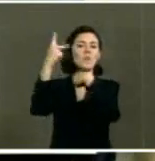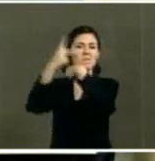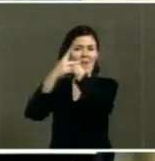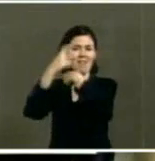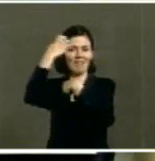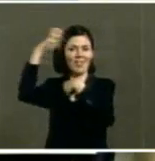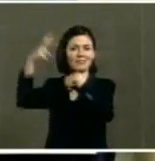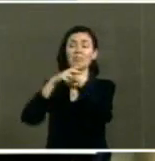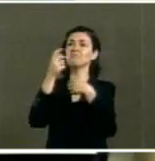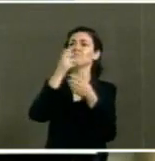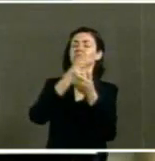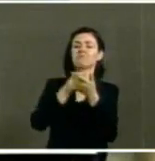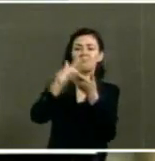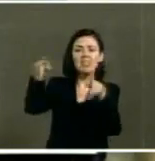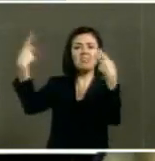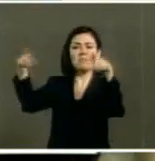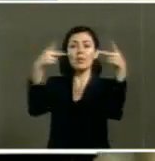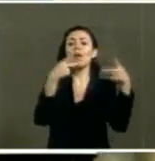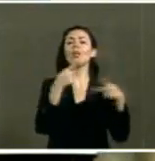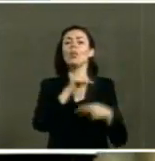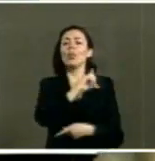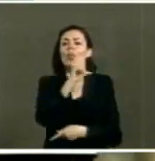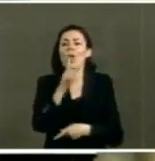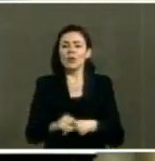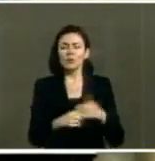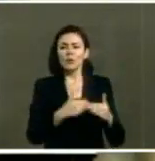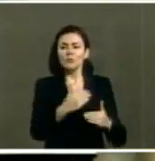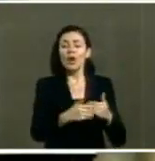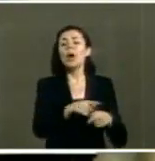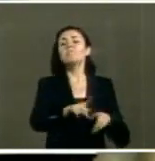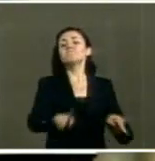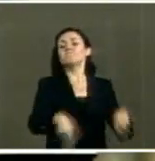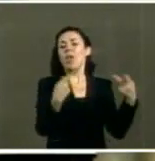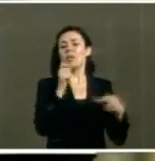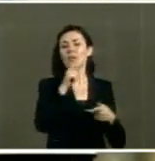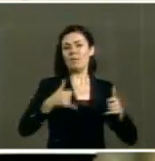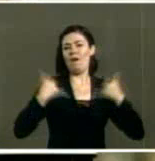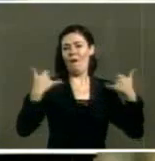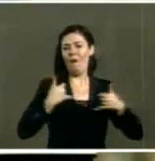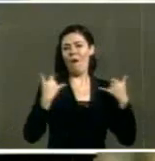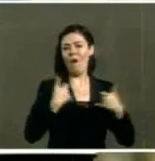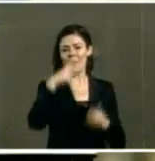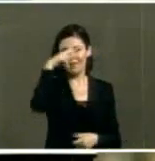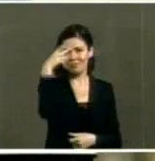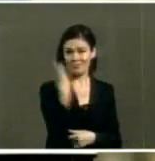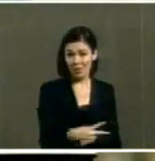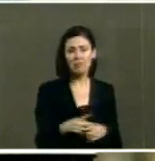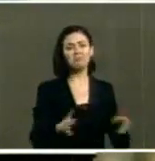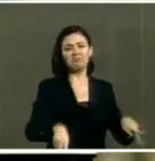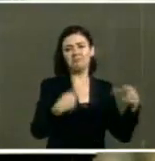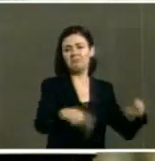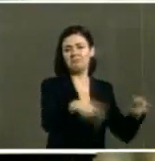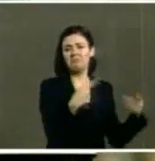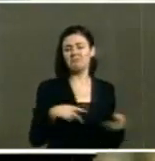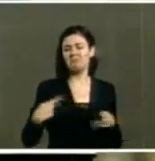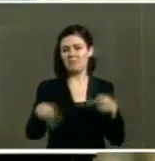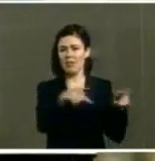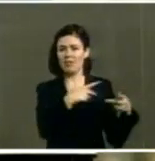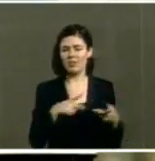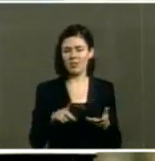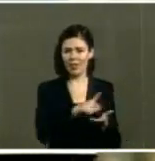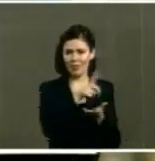mexicanos. Fue un cambio de serias consecuencias, del mero narcotráfico de Estados Unidos